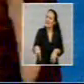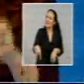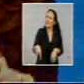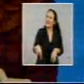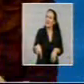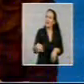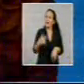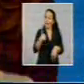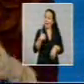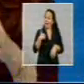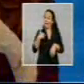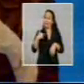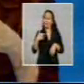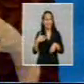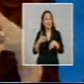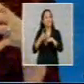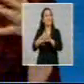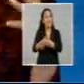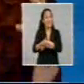Cuando entré